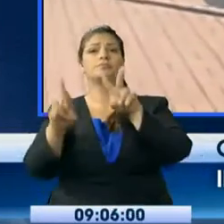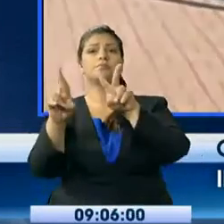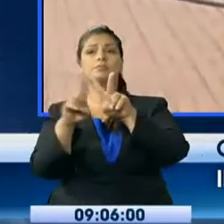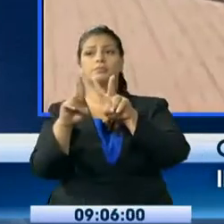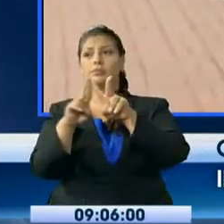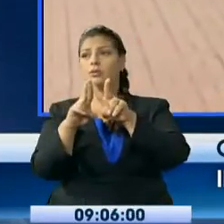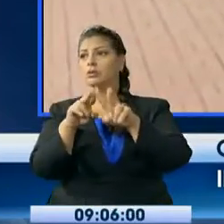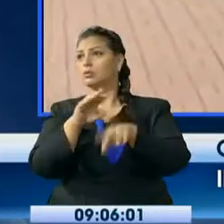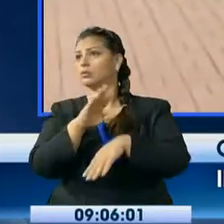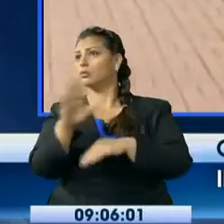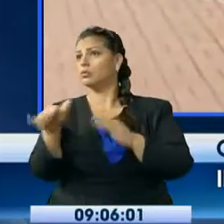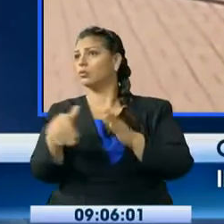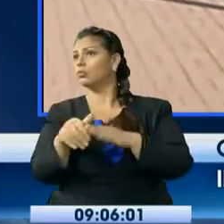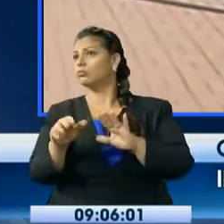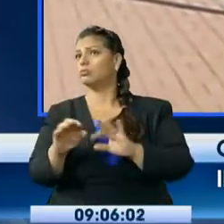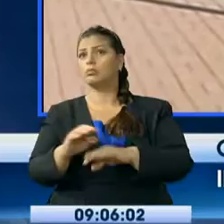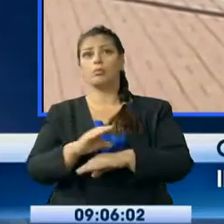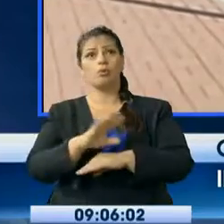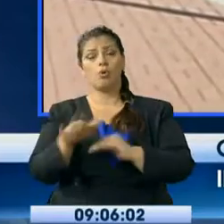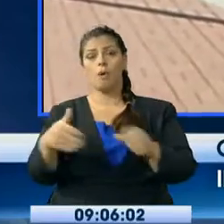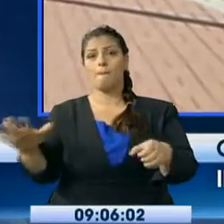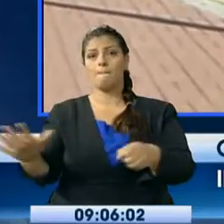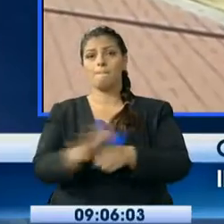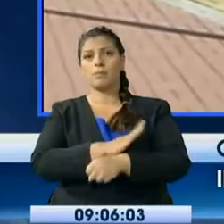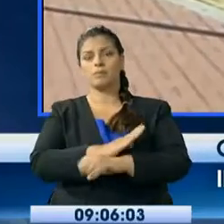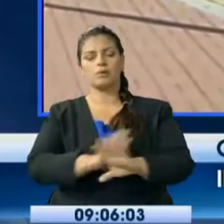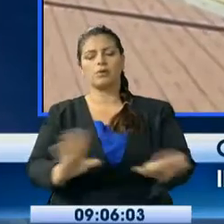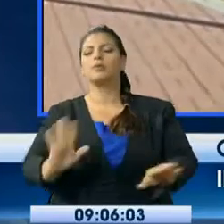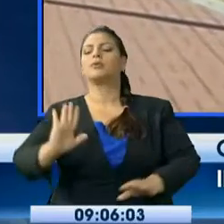Primero bachillerato. Solo primero. Paulatinamente van a